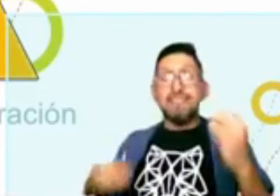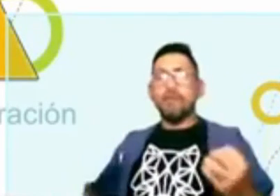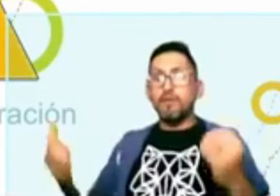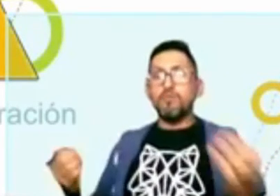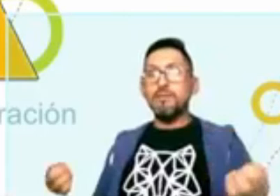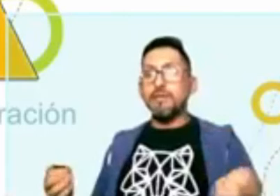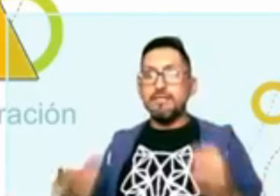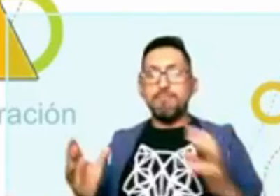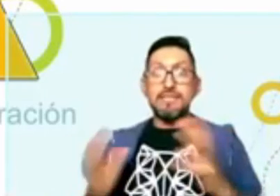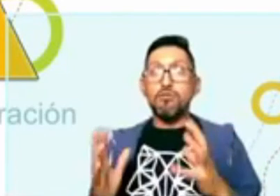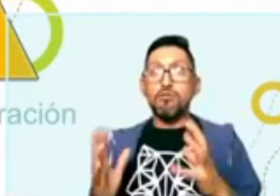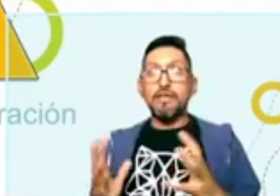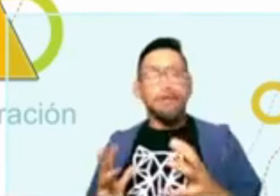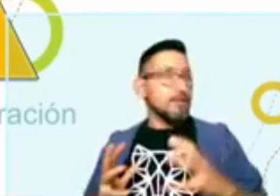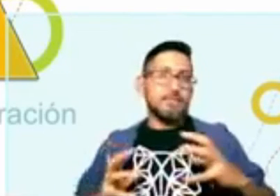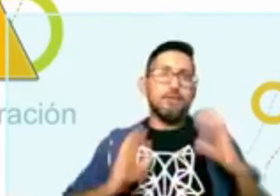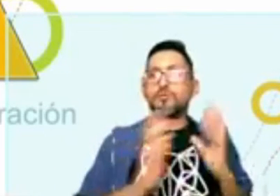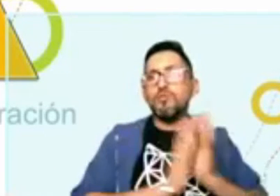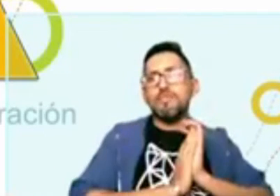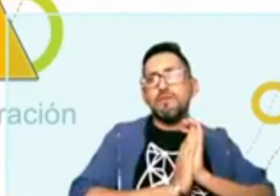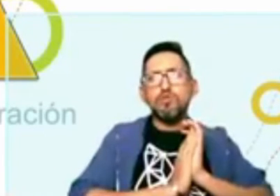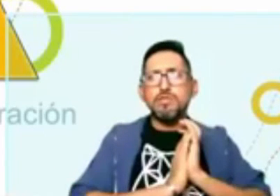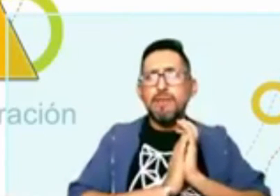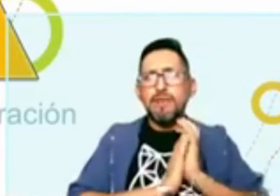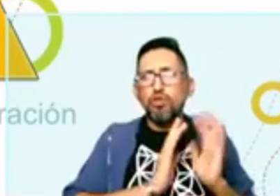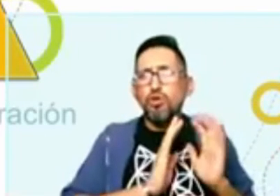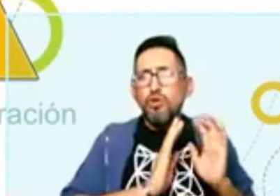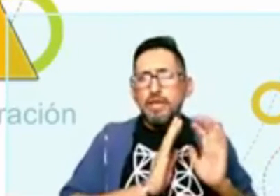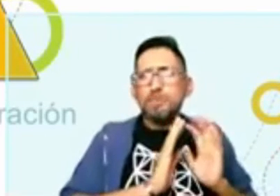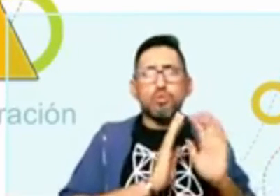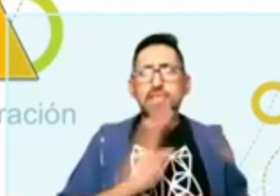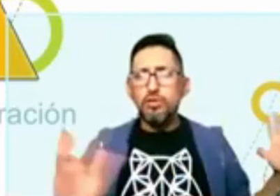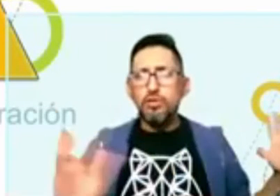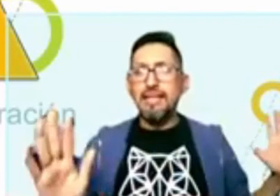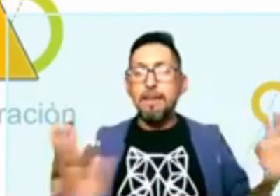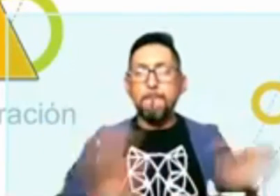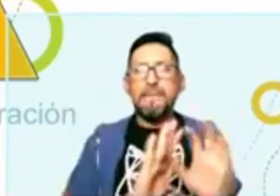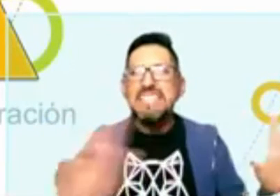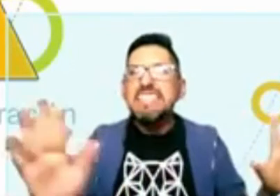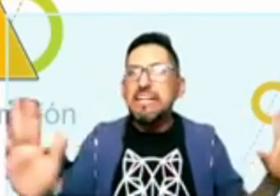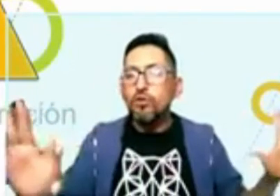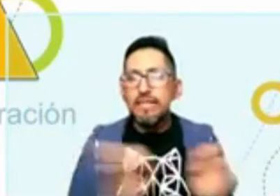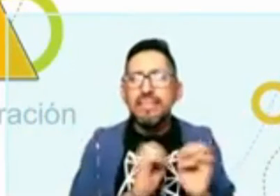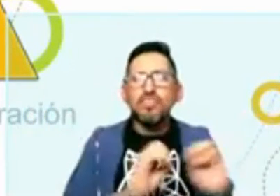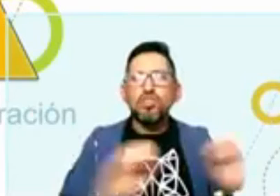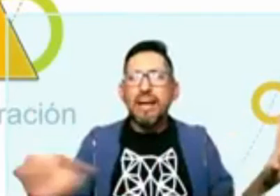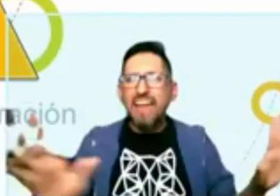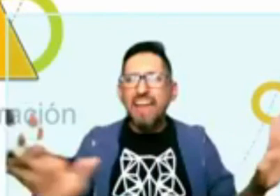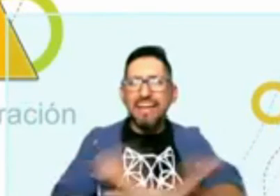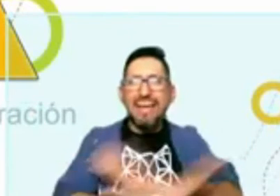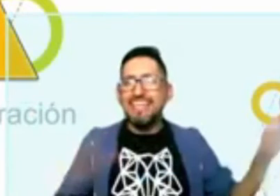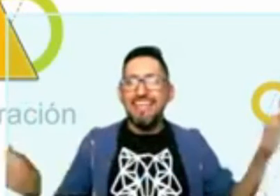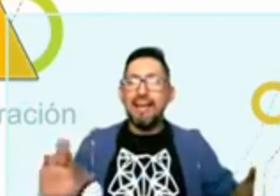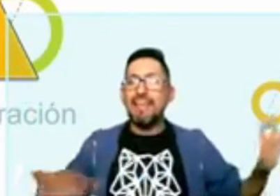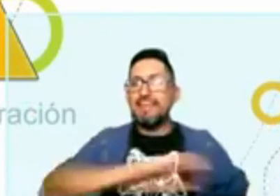están desarrollando nuevas teorías y pasaron los que decían, no, pues nosotros debemos conservar todo en su estado original, prístino, intocado,